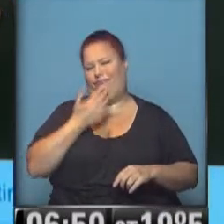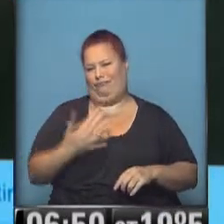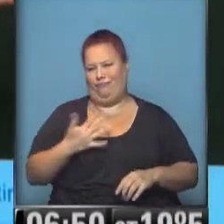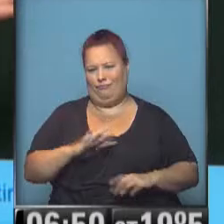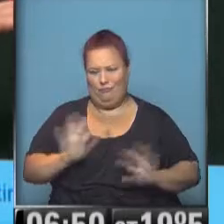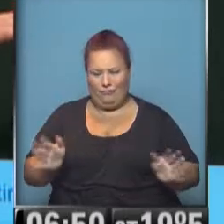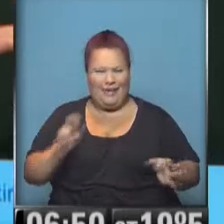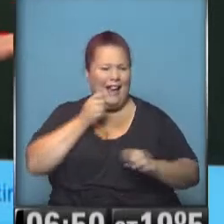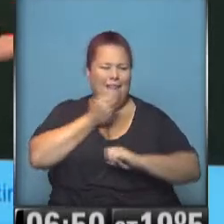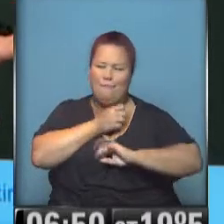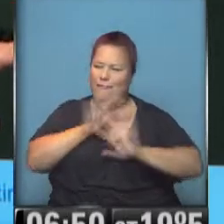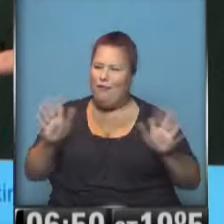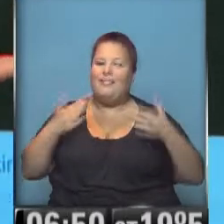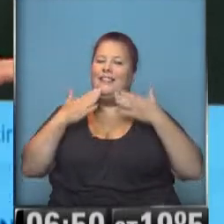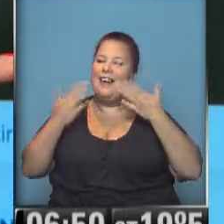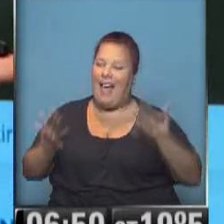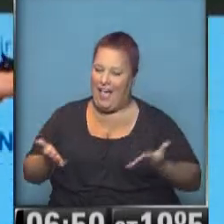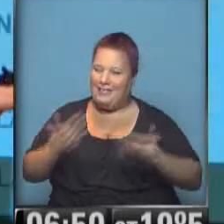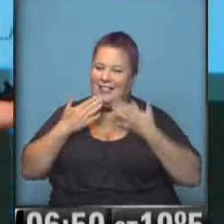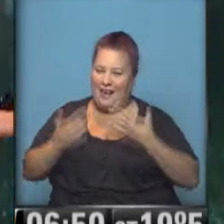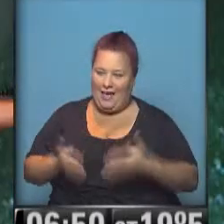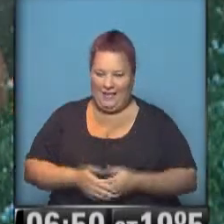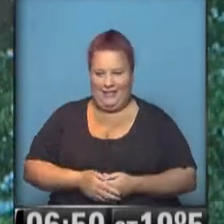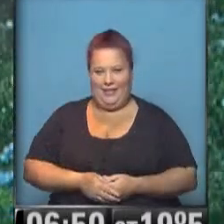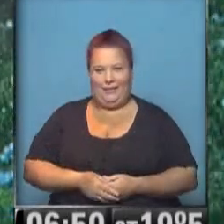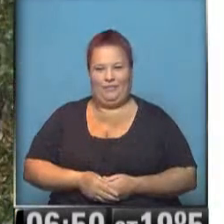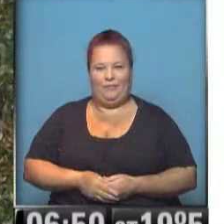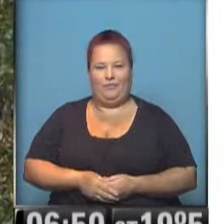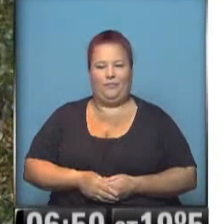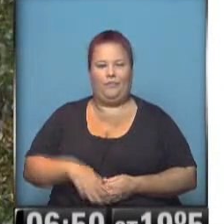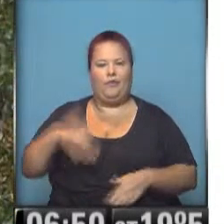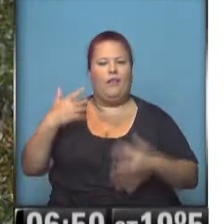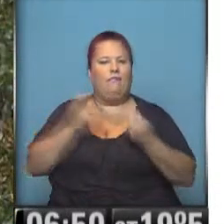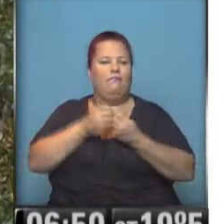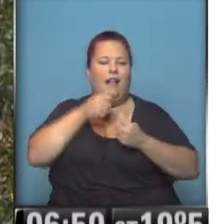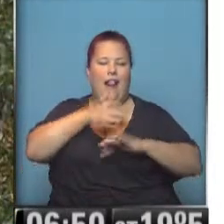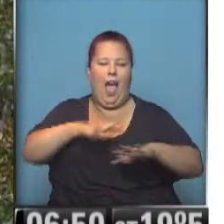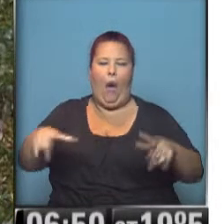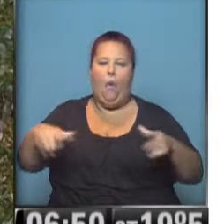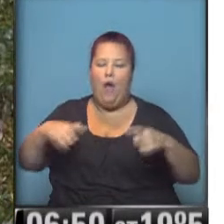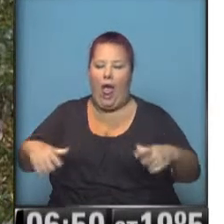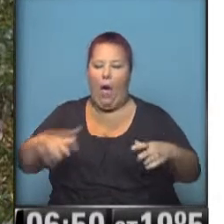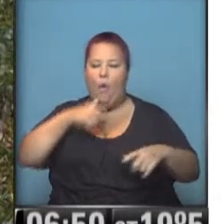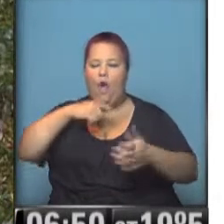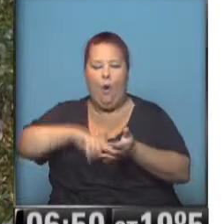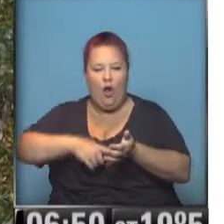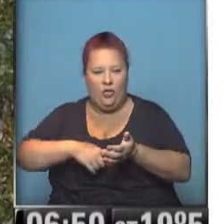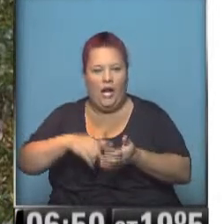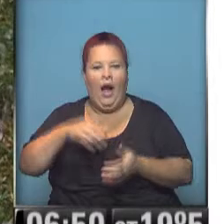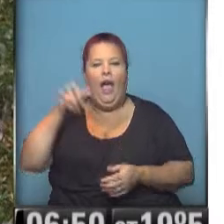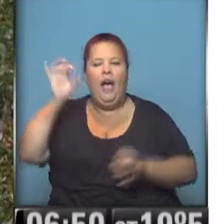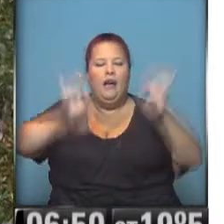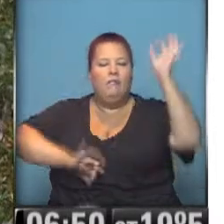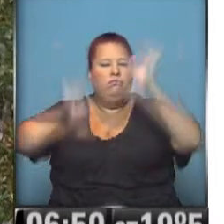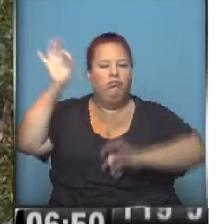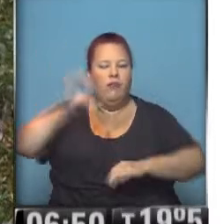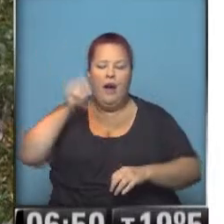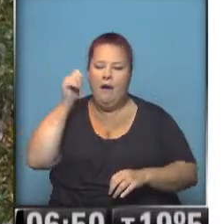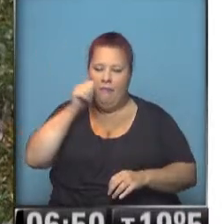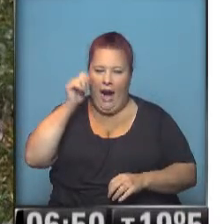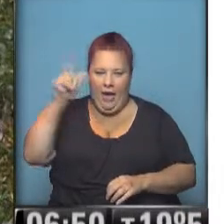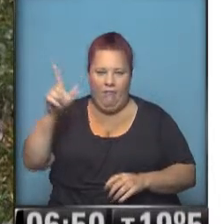¿eh? Bellísimo, gracias. Muy bonito, gracias, realmente. Una de las tantas lagunas de la provincia de Buenos Aires. Yami González, granizo en Mar del Plata